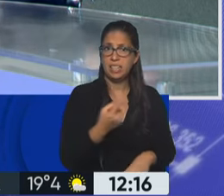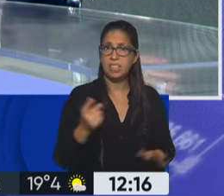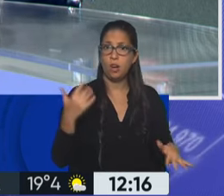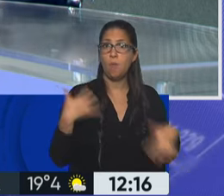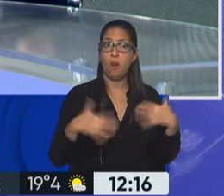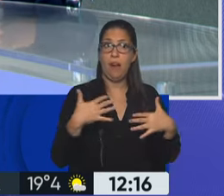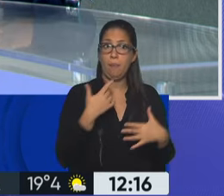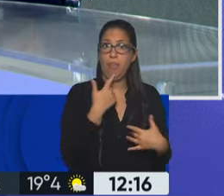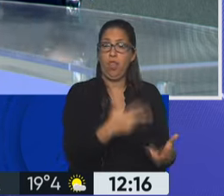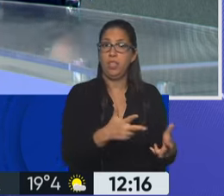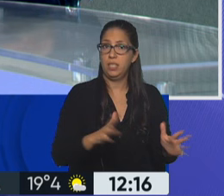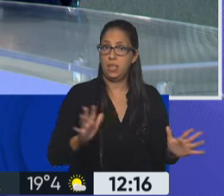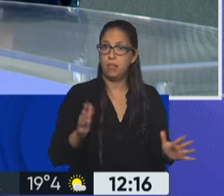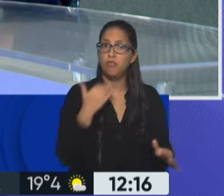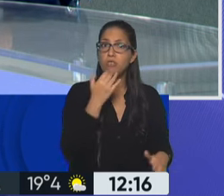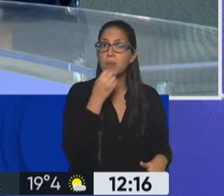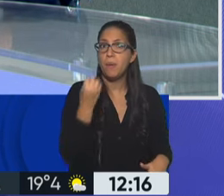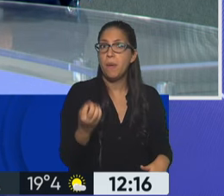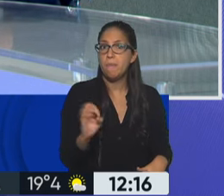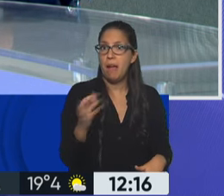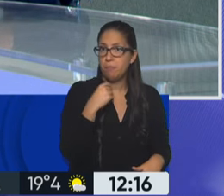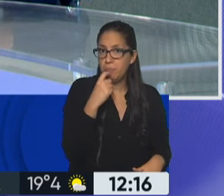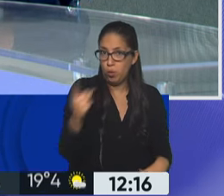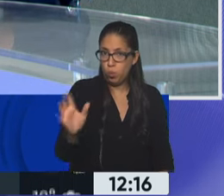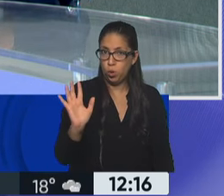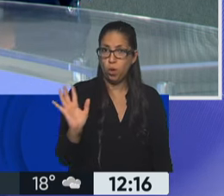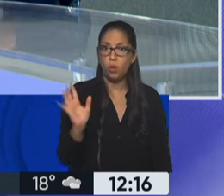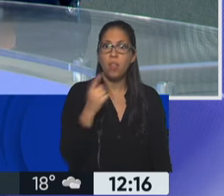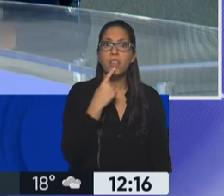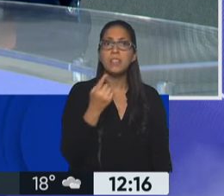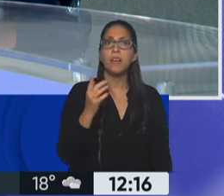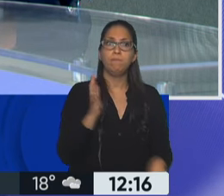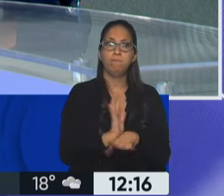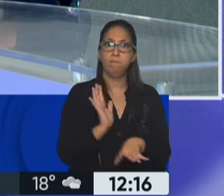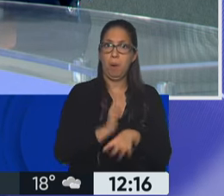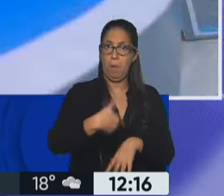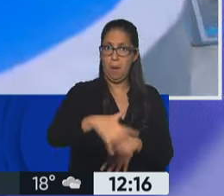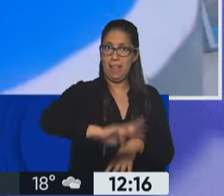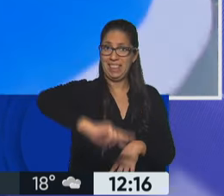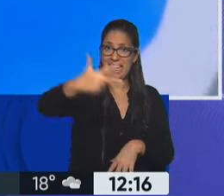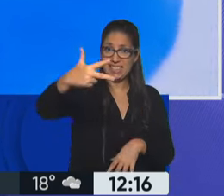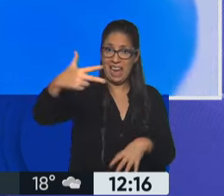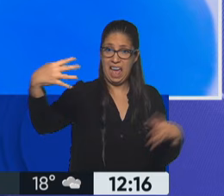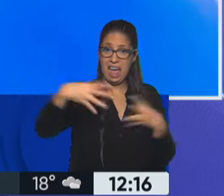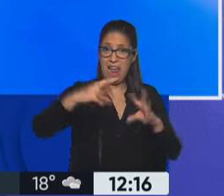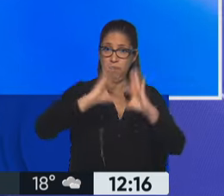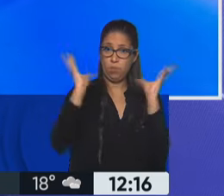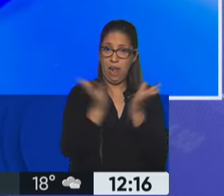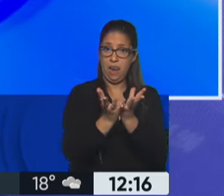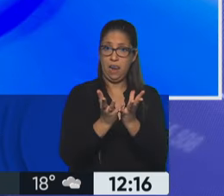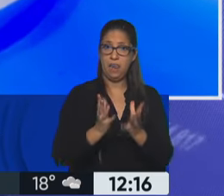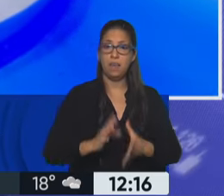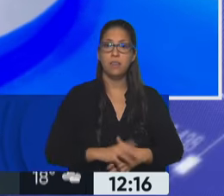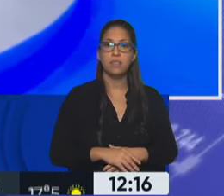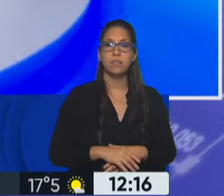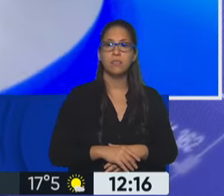le pregunto a usted No si bien o mal eh ante la premisa de que estamos ante la tercera guerra mundial sí no no yo estoy